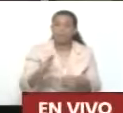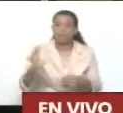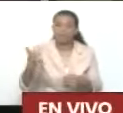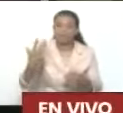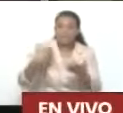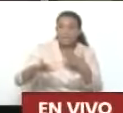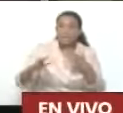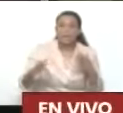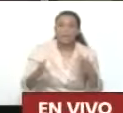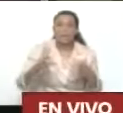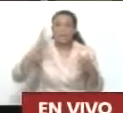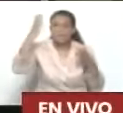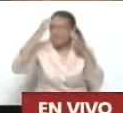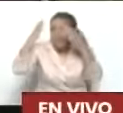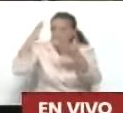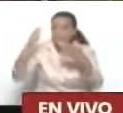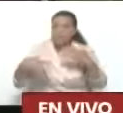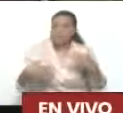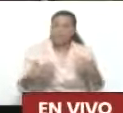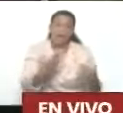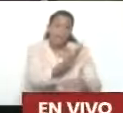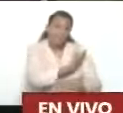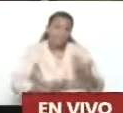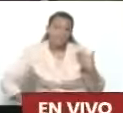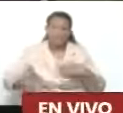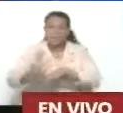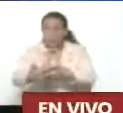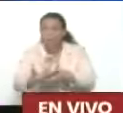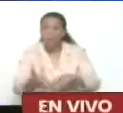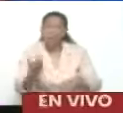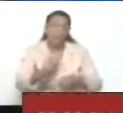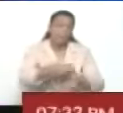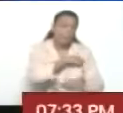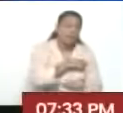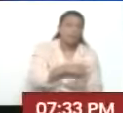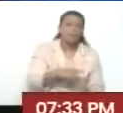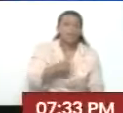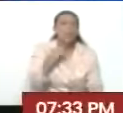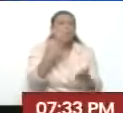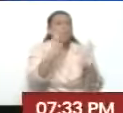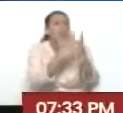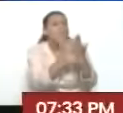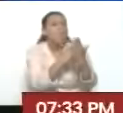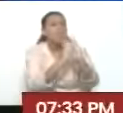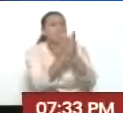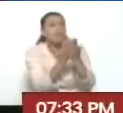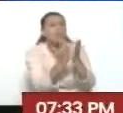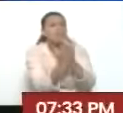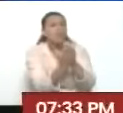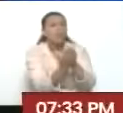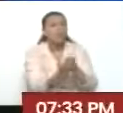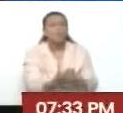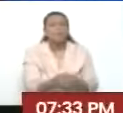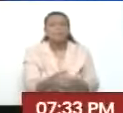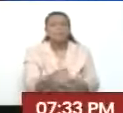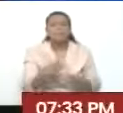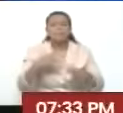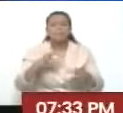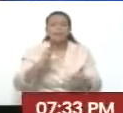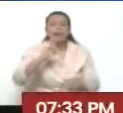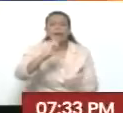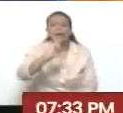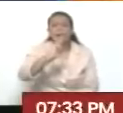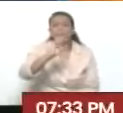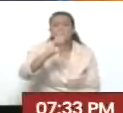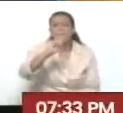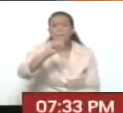a Milei, llaman a Díaz Ayuso en España. ¿Cómo se llama el autor de ese libro? Se llama Alain Badiou. ¿De dónde es? Se